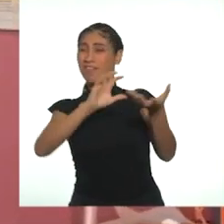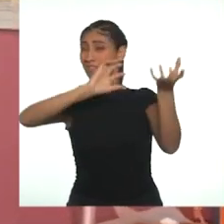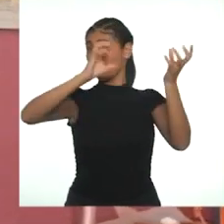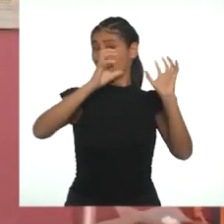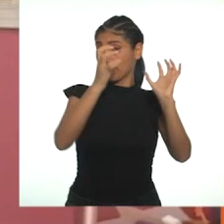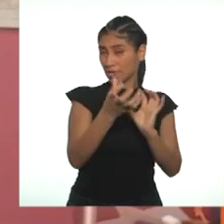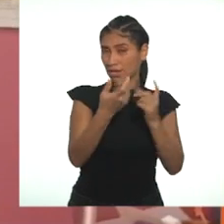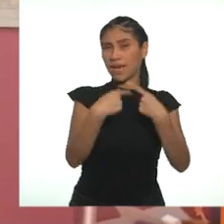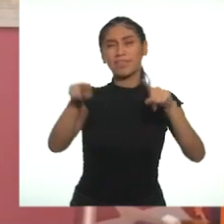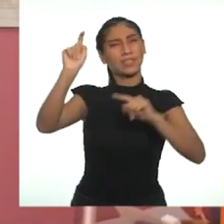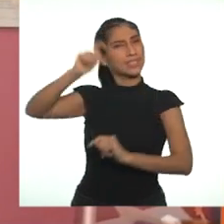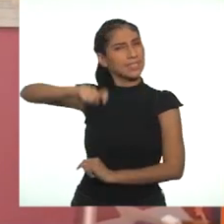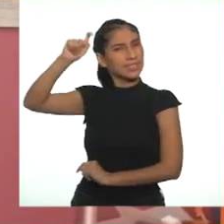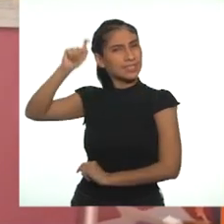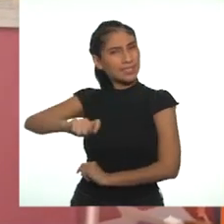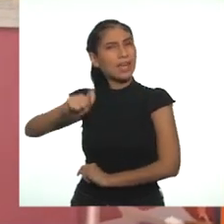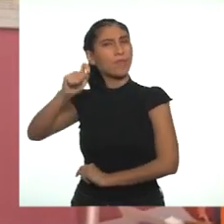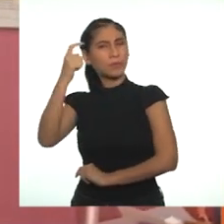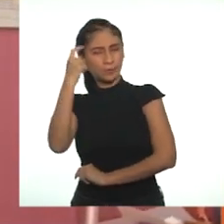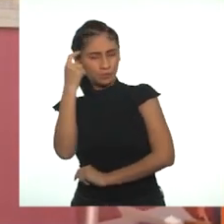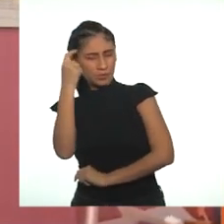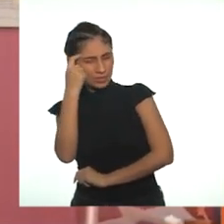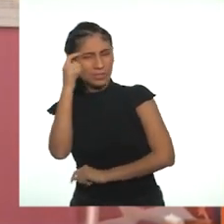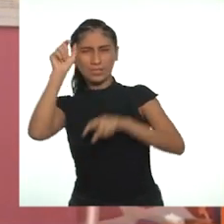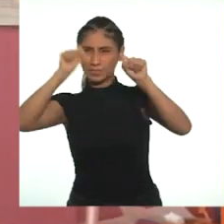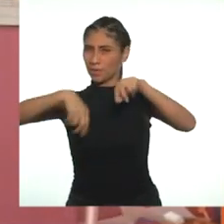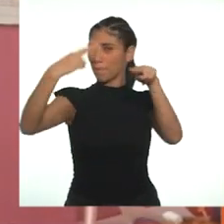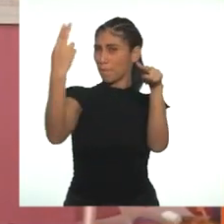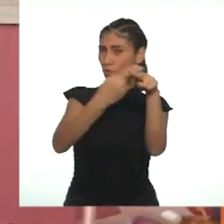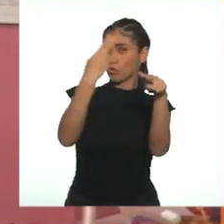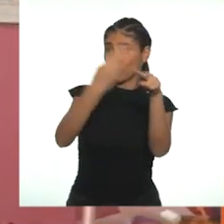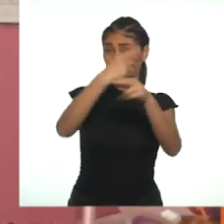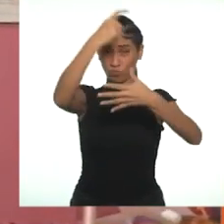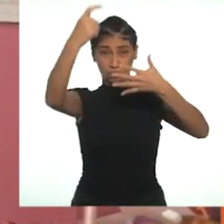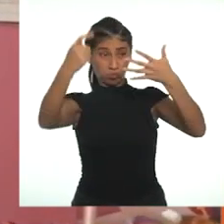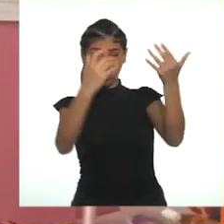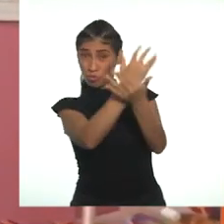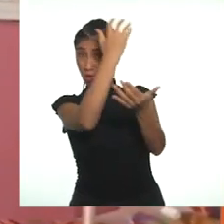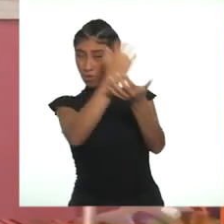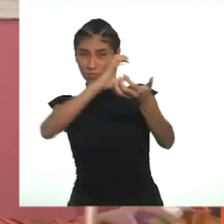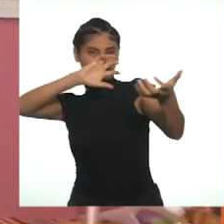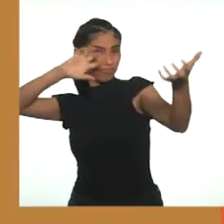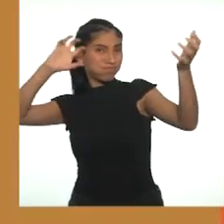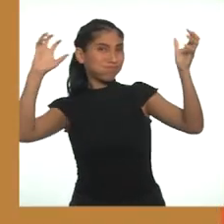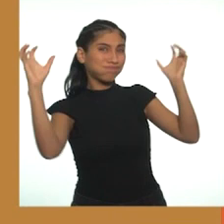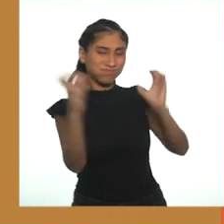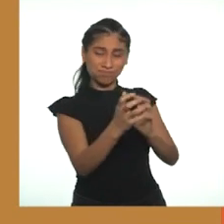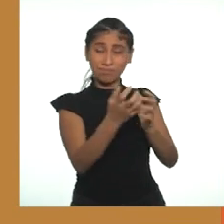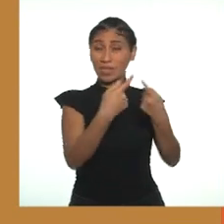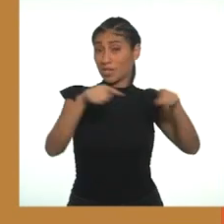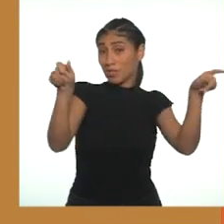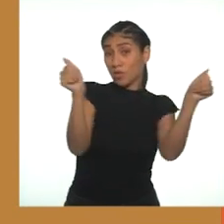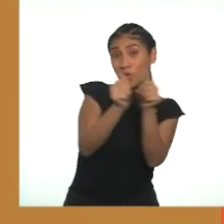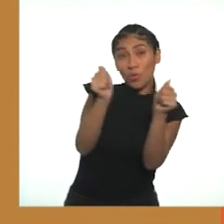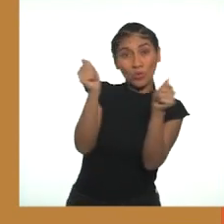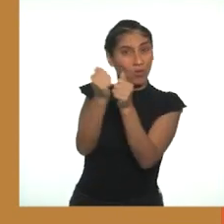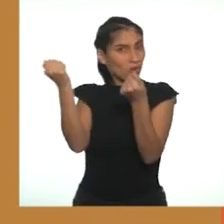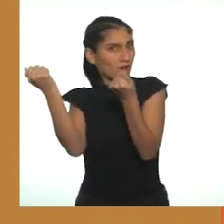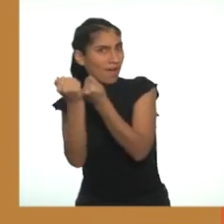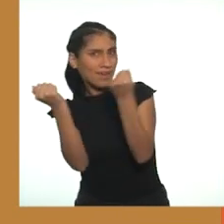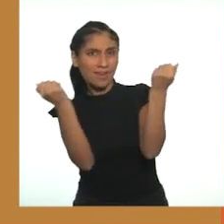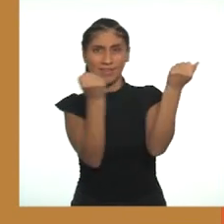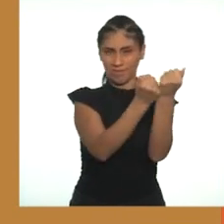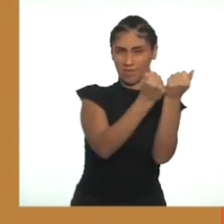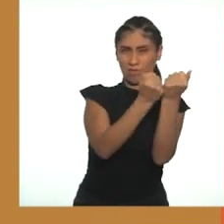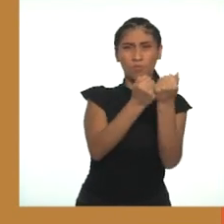que necesitamos tener la confianza en que lograremos dar solución a los problemas que tenemos. Y trabajando en equipo como